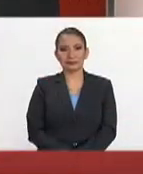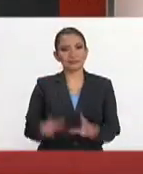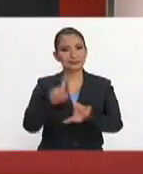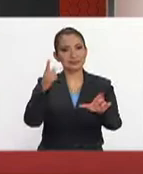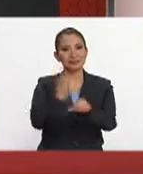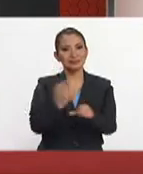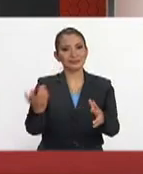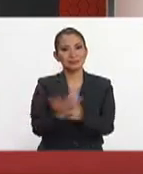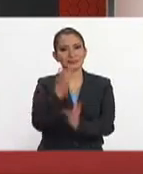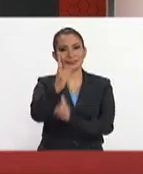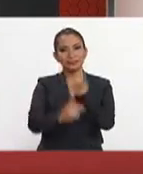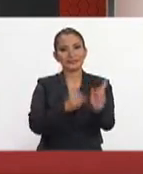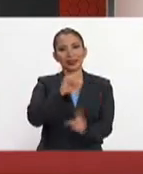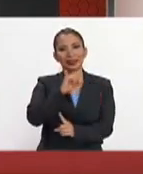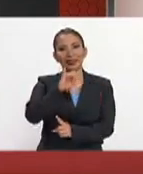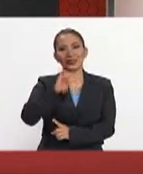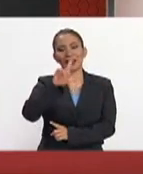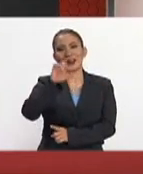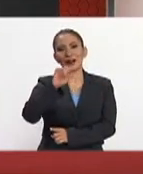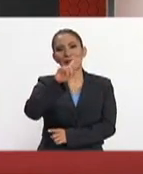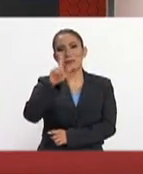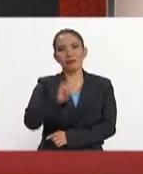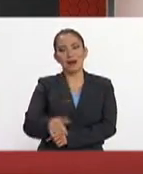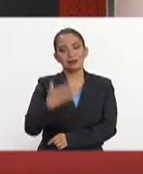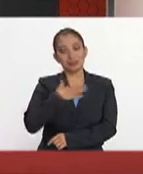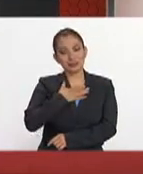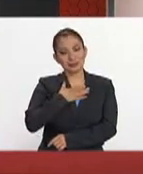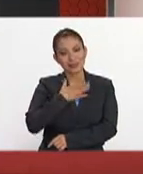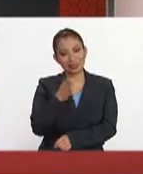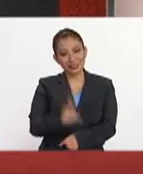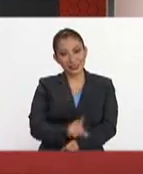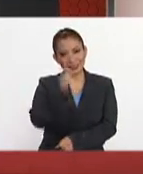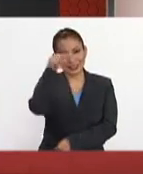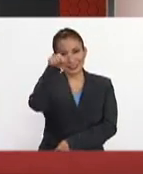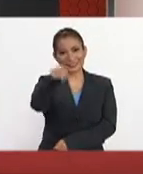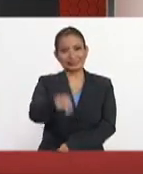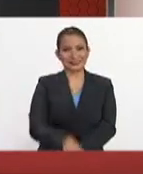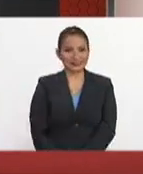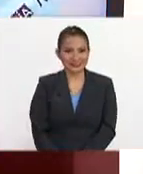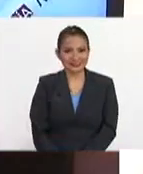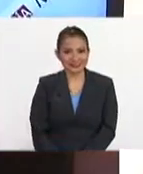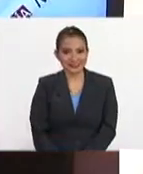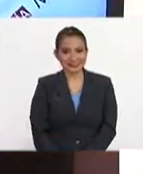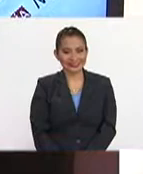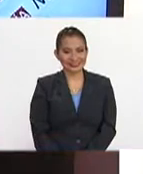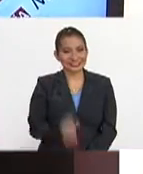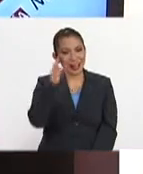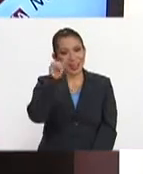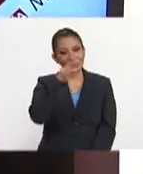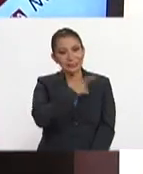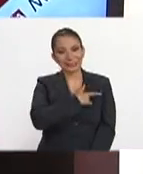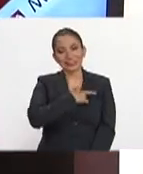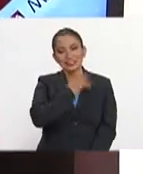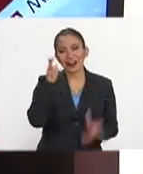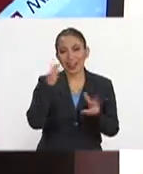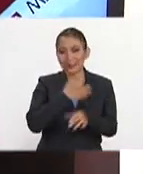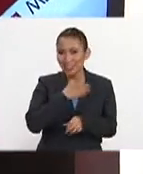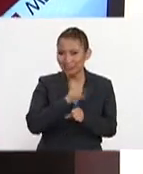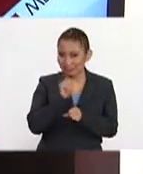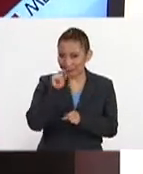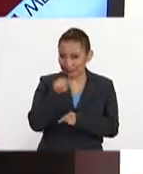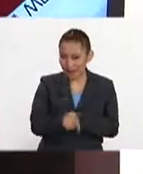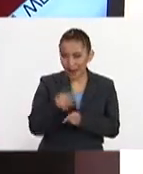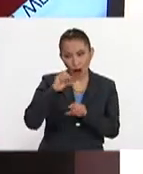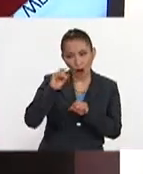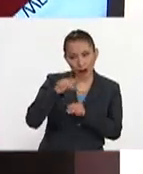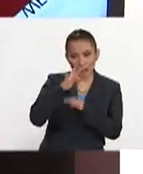Listo con la primera parte de los deportes, Daniel López Casarín. Dani, muy buenos días para ti. Hola Pati, qué gusto saludarte, muy buenos días también para